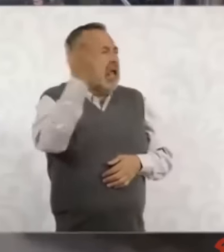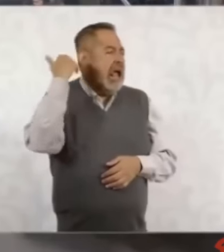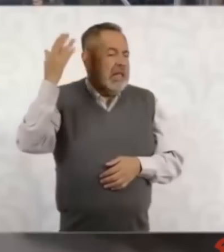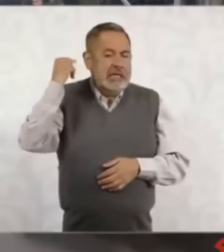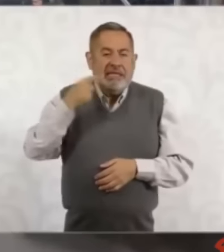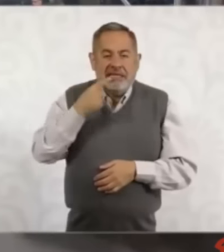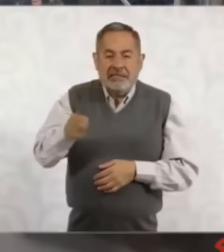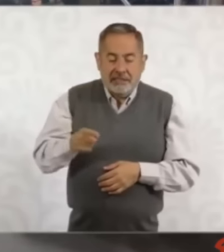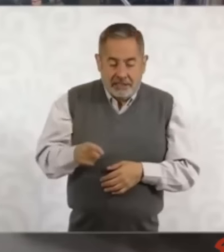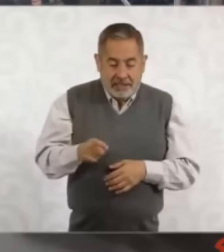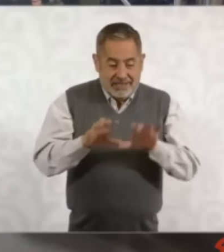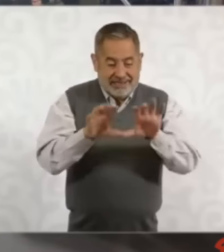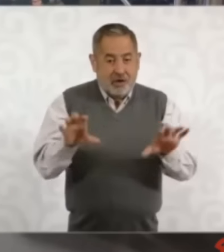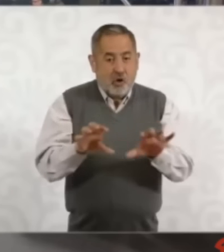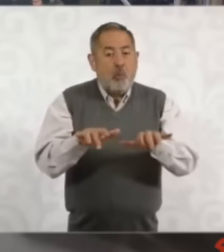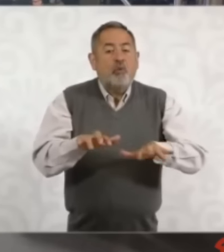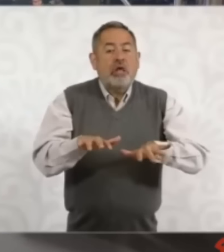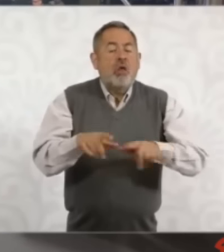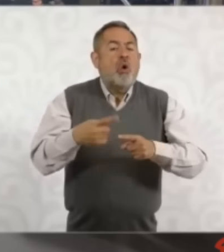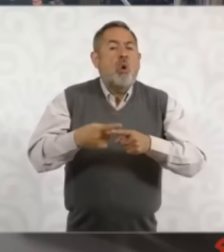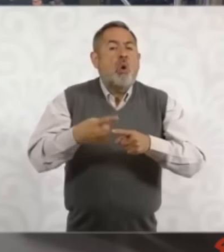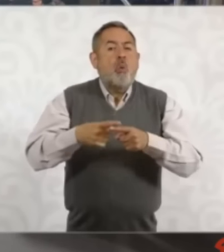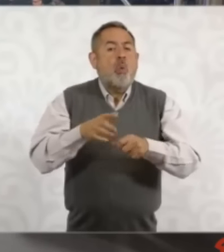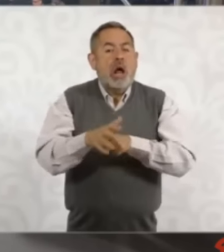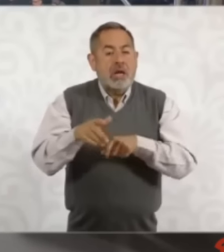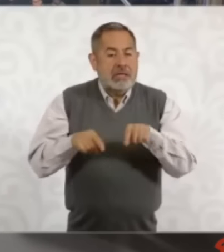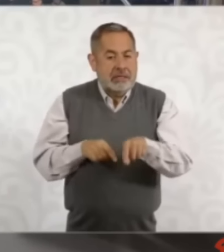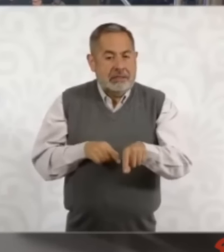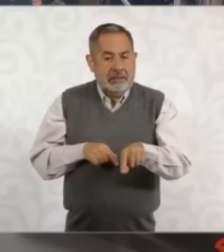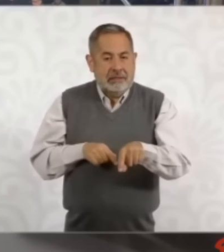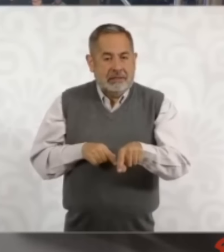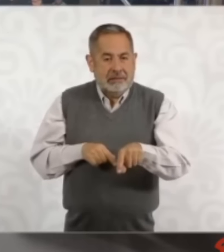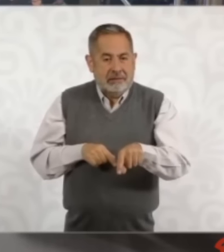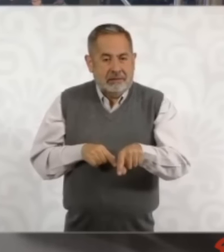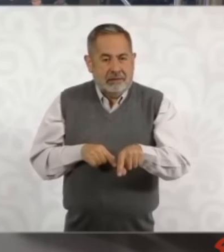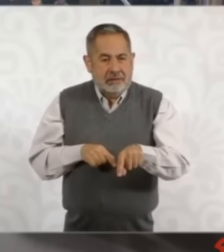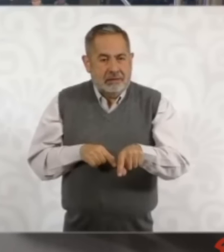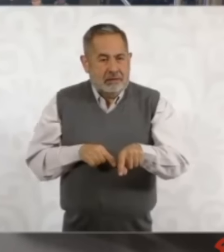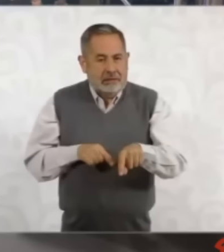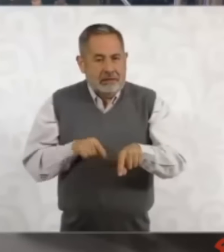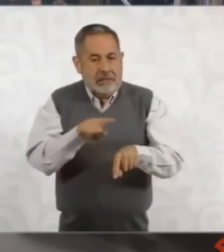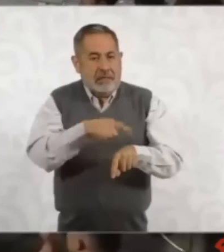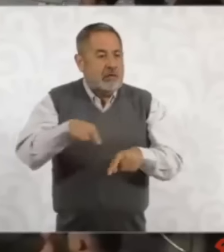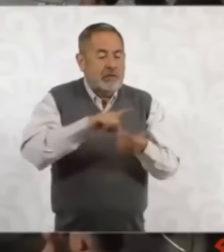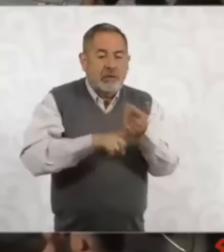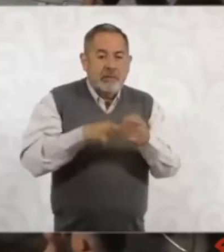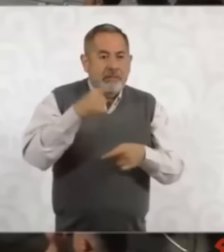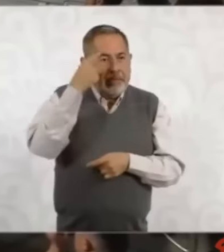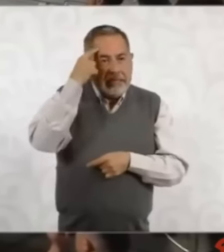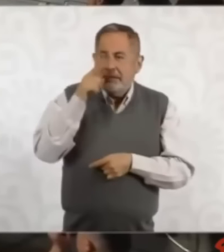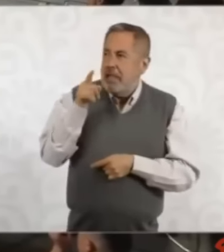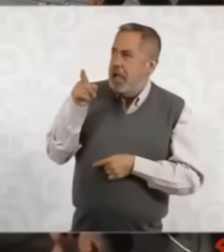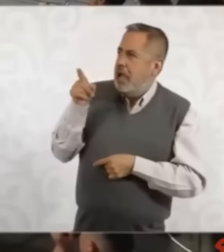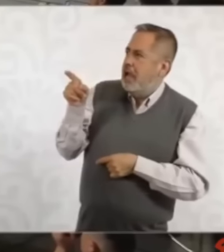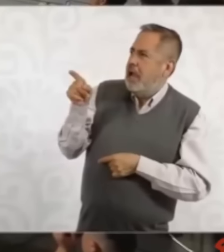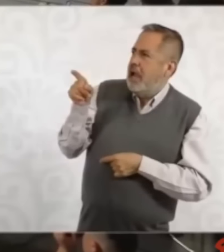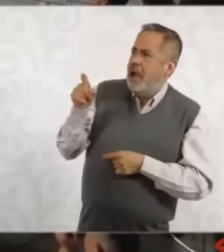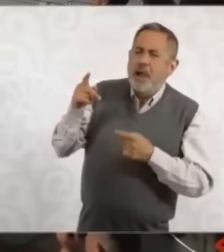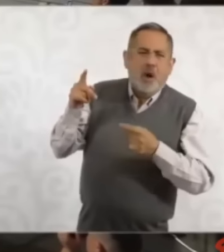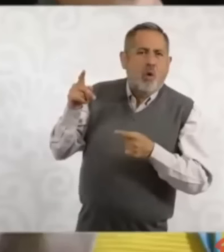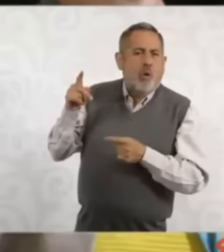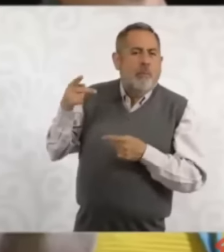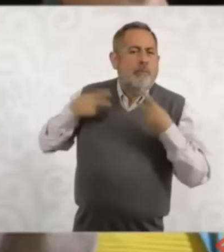computadoras cometen el error de pensar que el humano no comete errores. Y es que la inteligencia